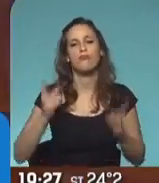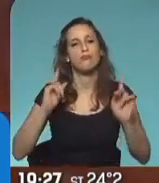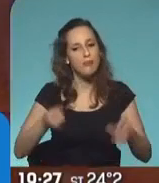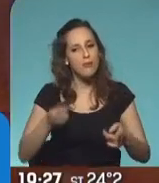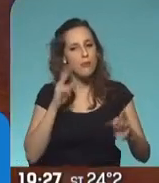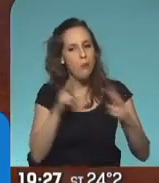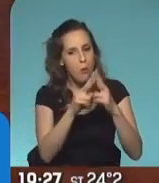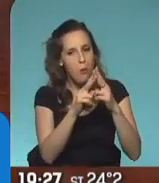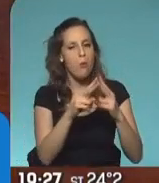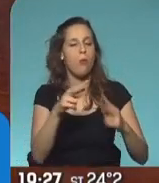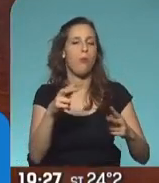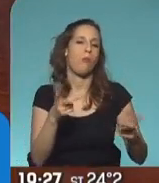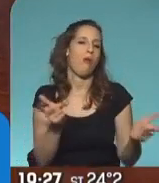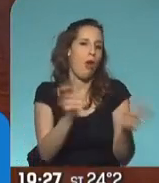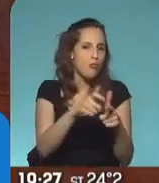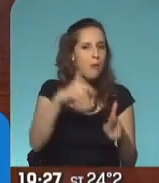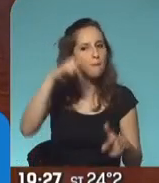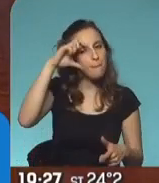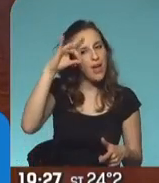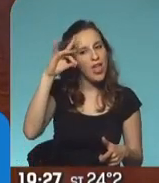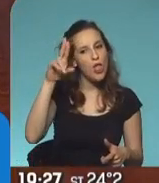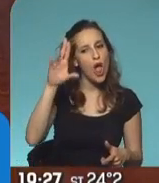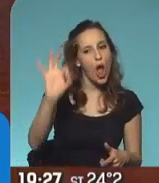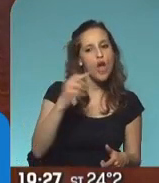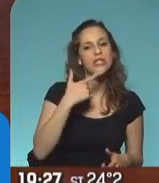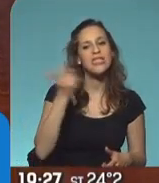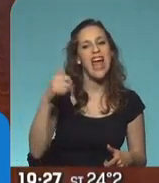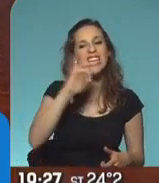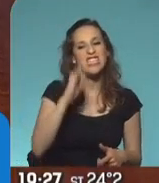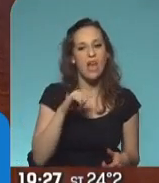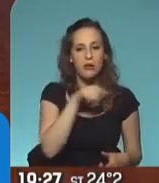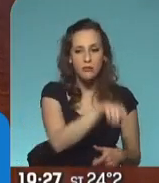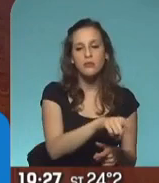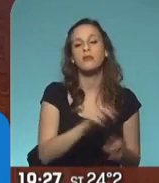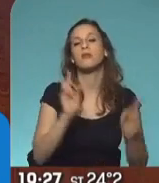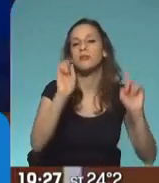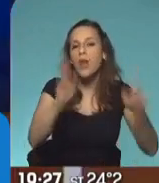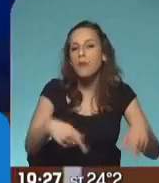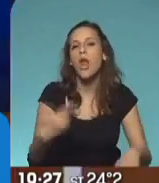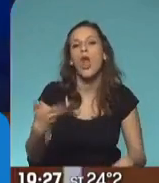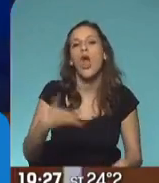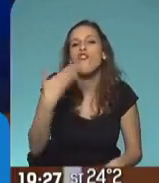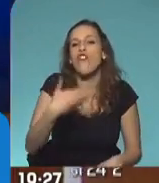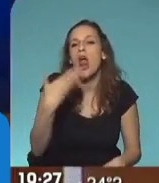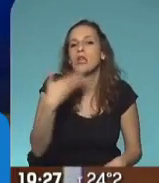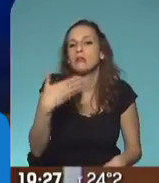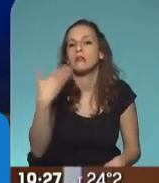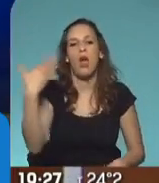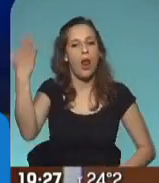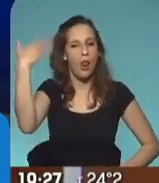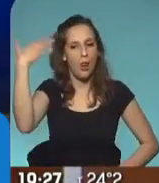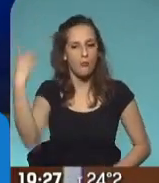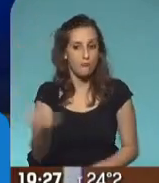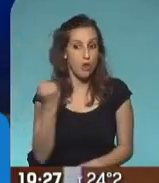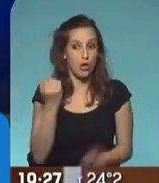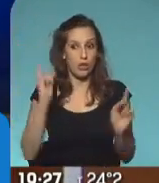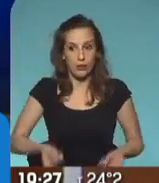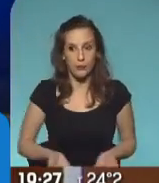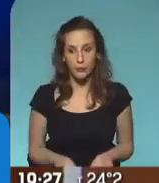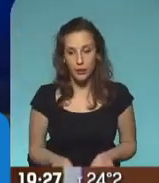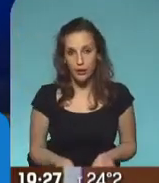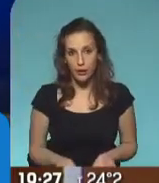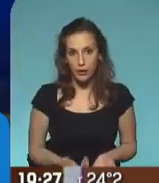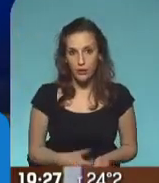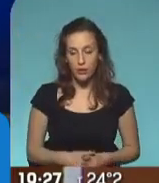Sánchez, impartió una conferencia muy importante en la Sala Constitucional del Congreso de los Diputados, que es la institución política más importante